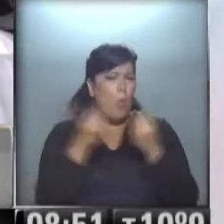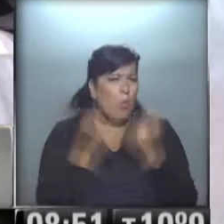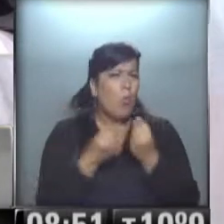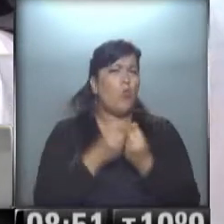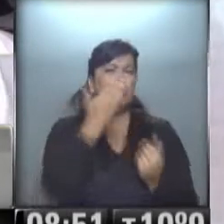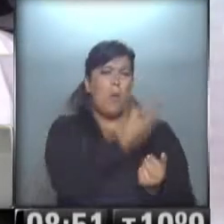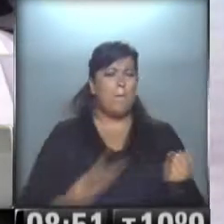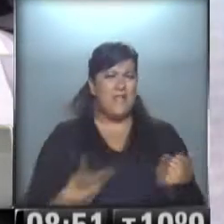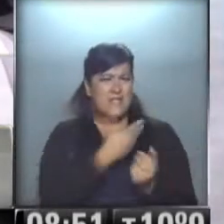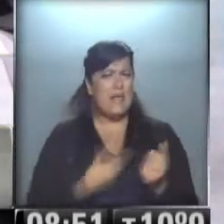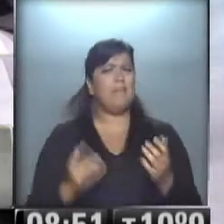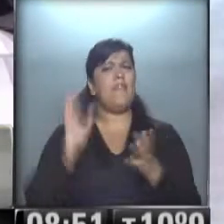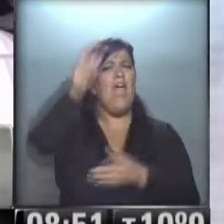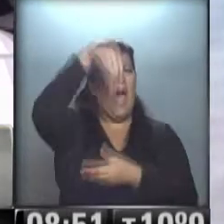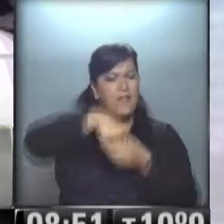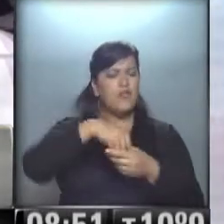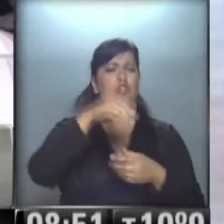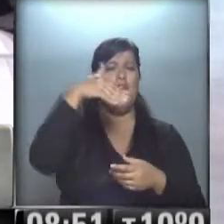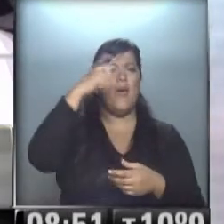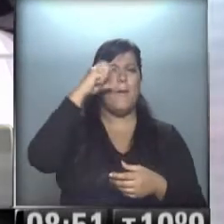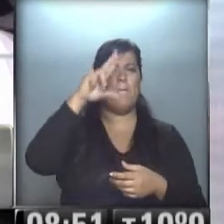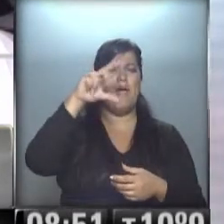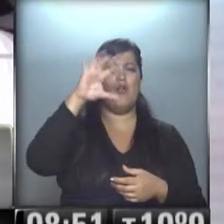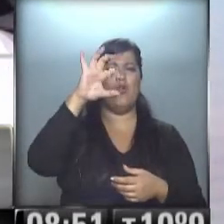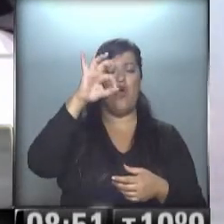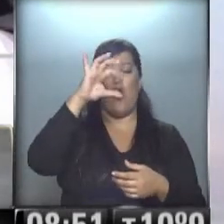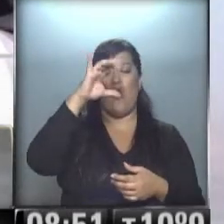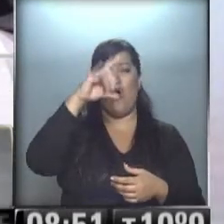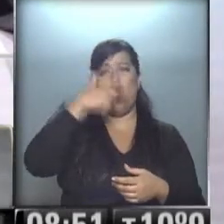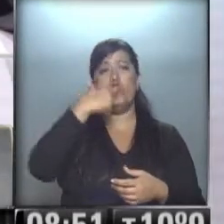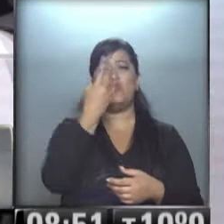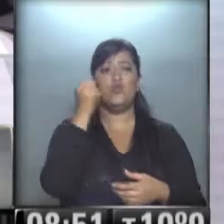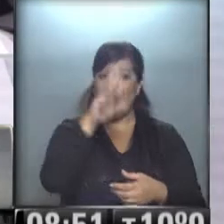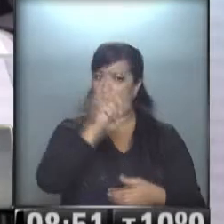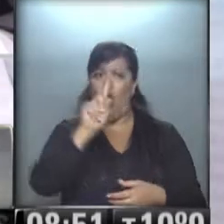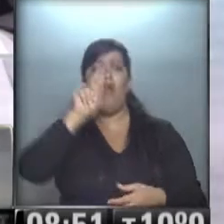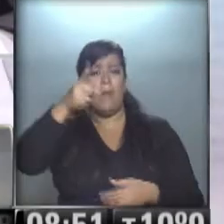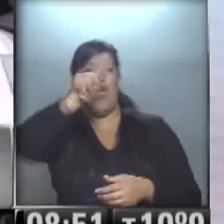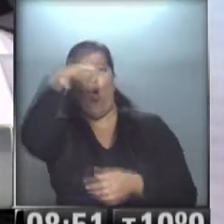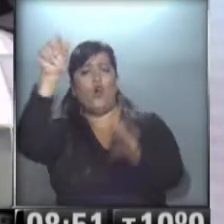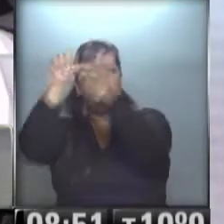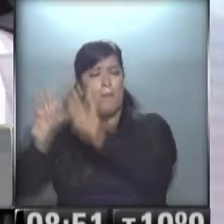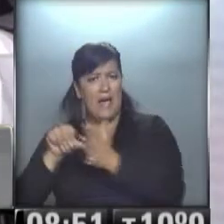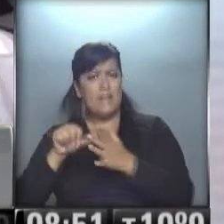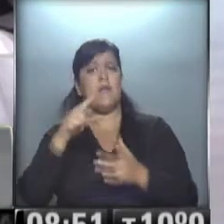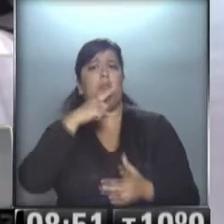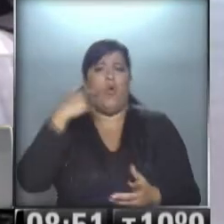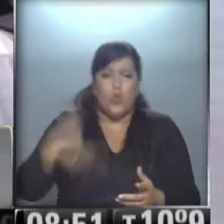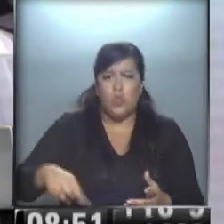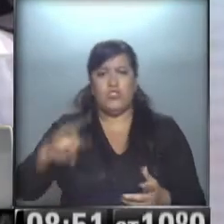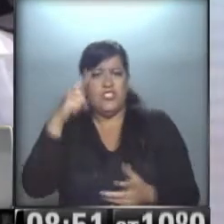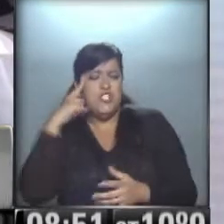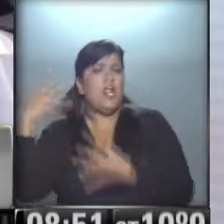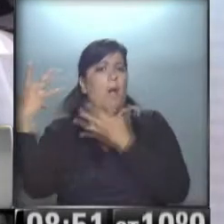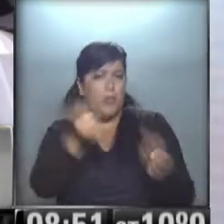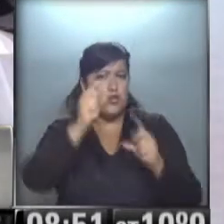que hoy no están participando, ni siquiera de Latinoamérica. Hemos tenido un apoyo a nivel mundial muy importante. Lo que pasa es que